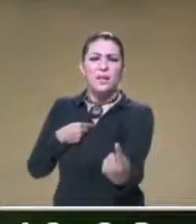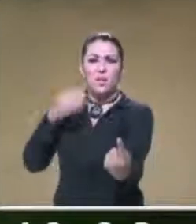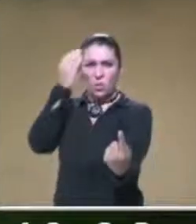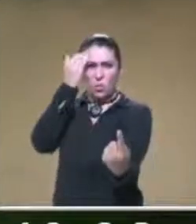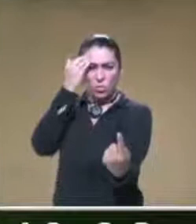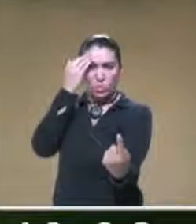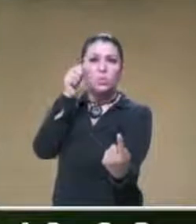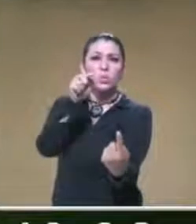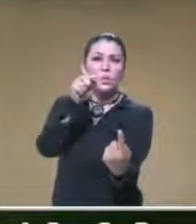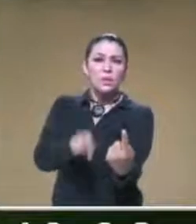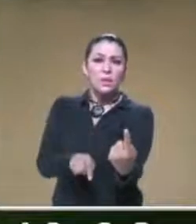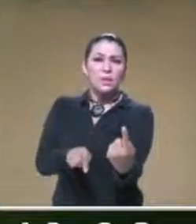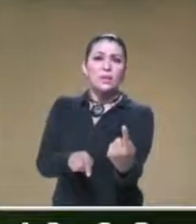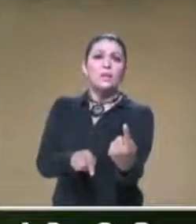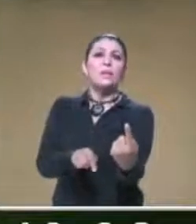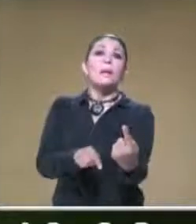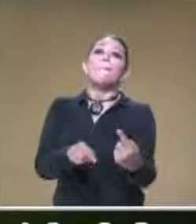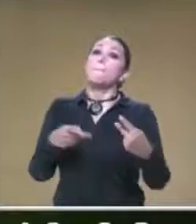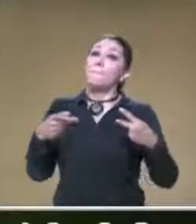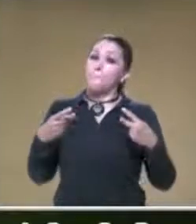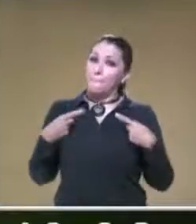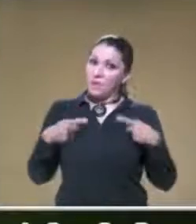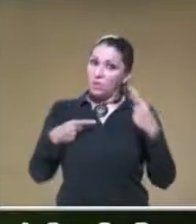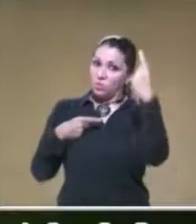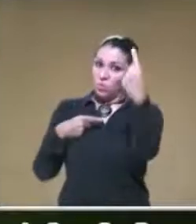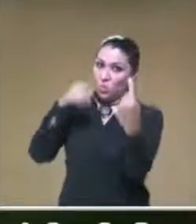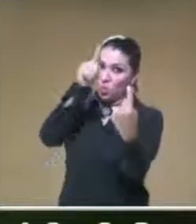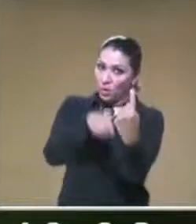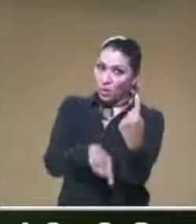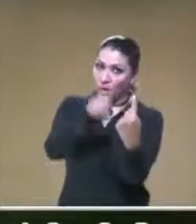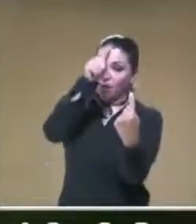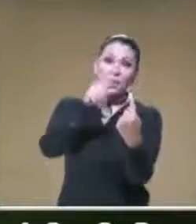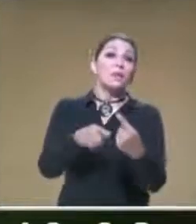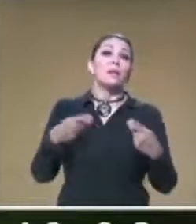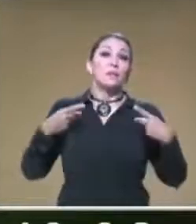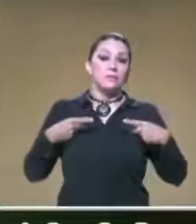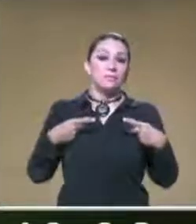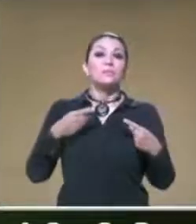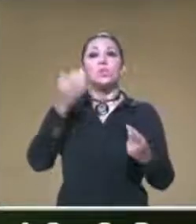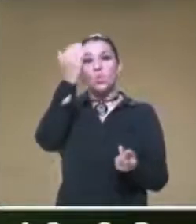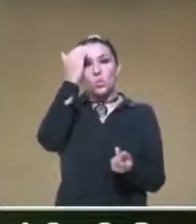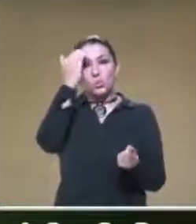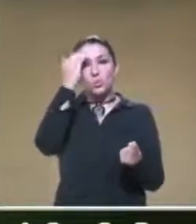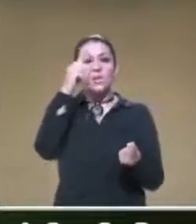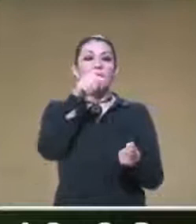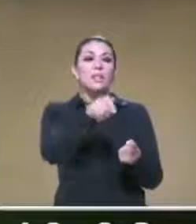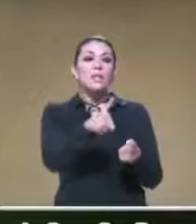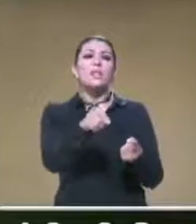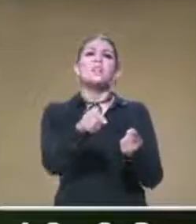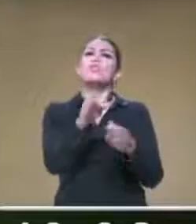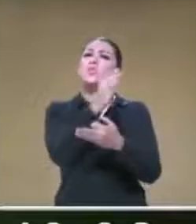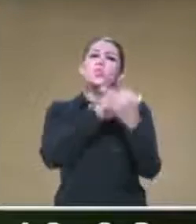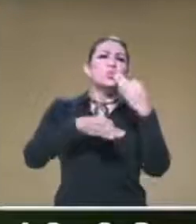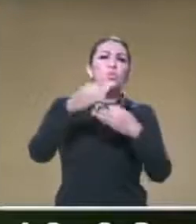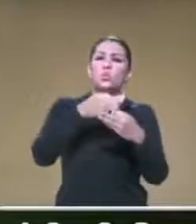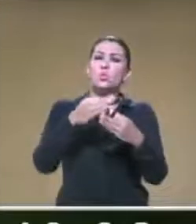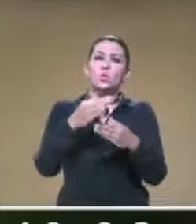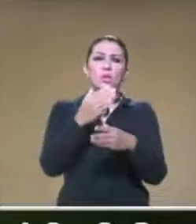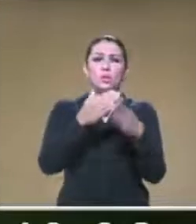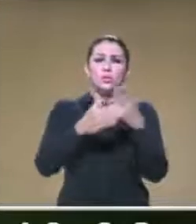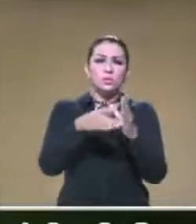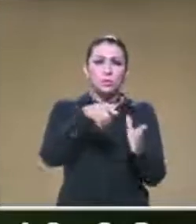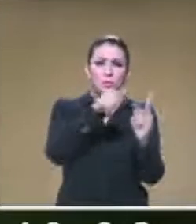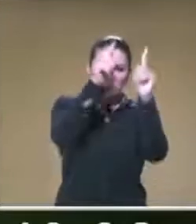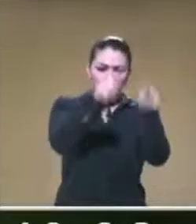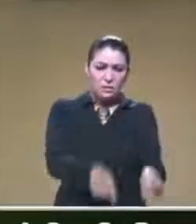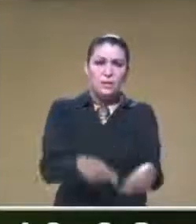preámbulo acerca de la preparación académica o cultural de la persona a la que estoy entrevistando. También debo conocer